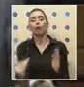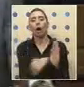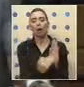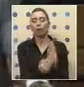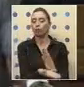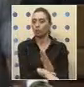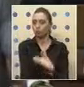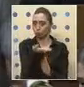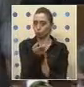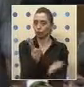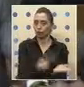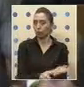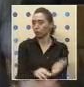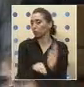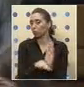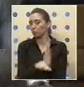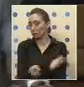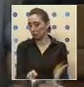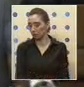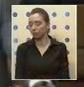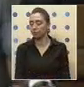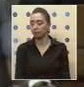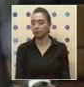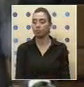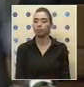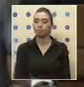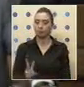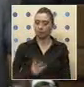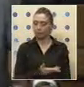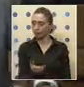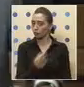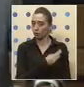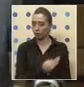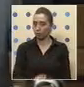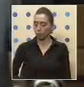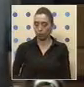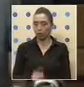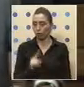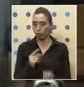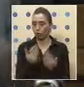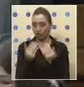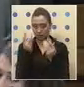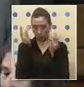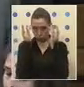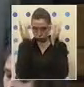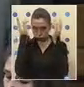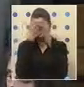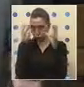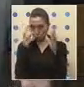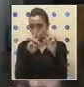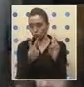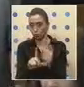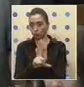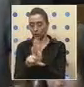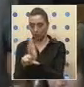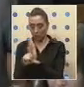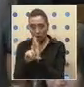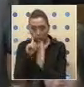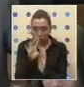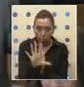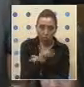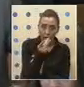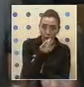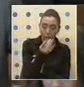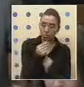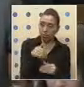subir los impuestos? Señores diputados, no hay que tener mucho conocimiento legislativo para darse cuenta que cuando